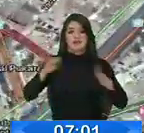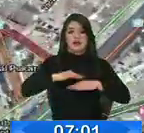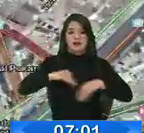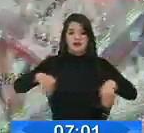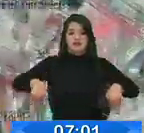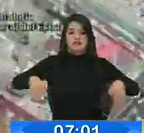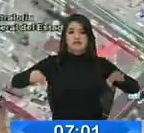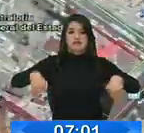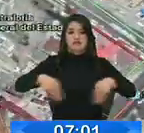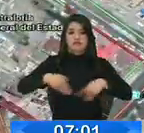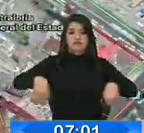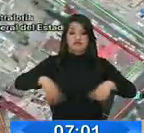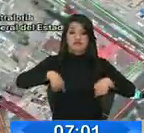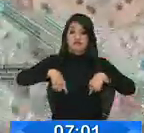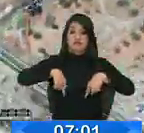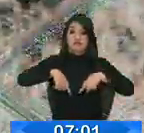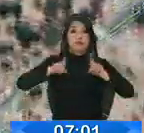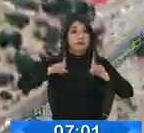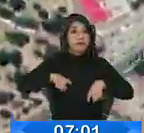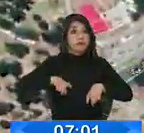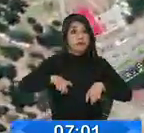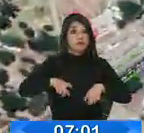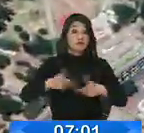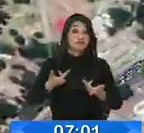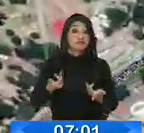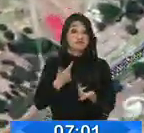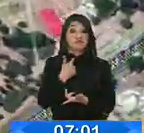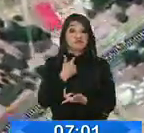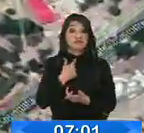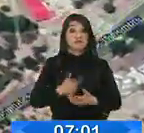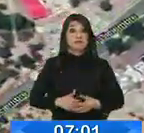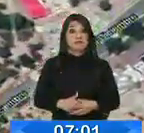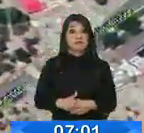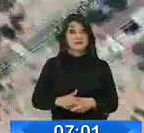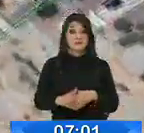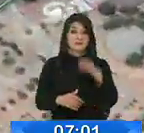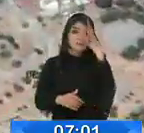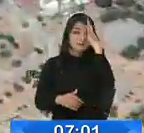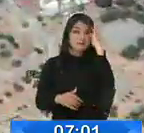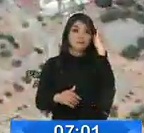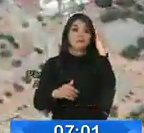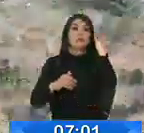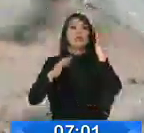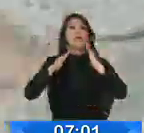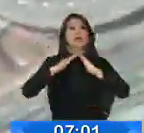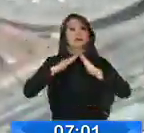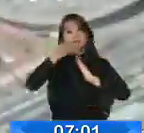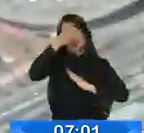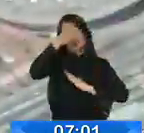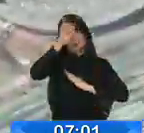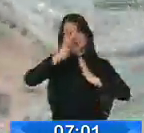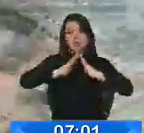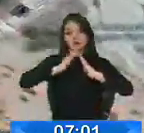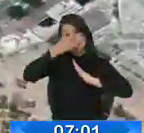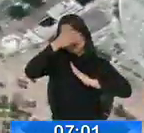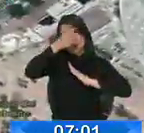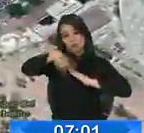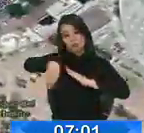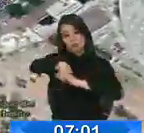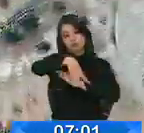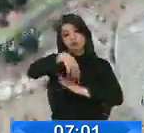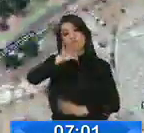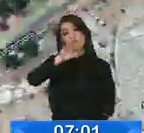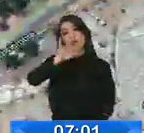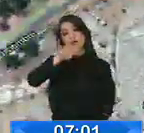Quiseras del Medio, donde el tráfico está también ya fuerte, tornándose complicado. La Casa de la Cultura Ecuatoriana, Redondel de las Focas, ¿se